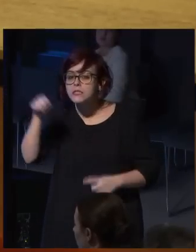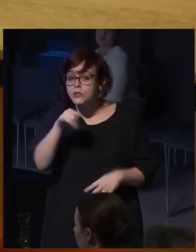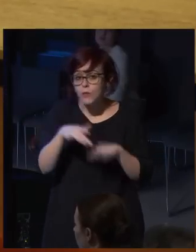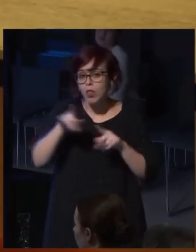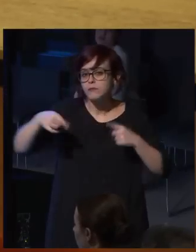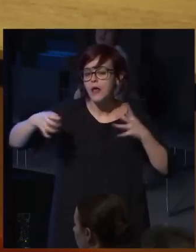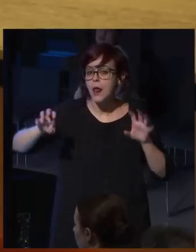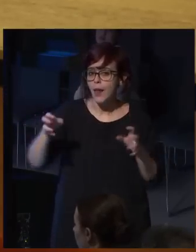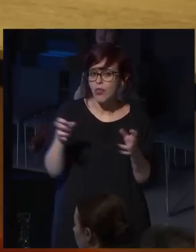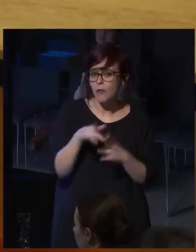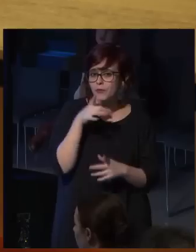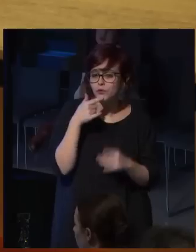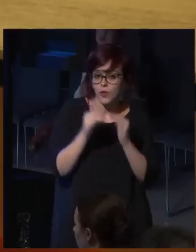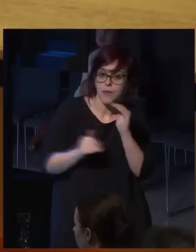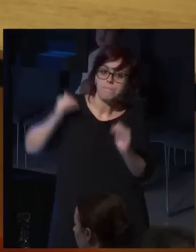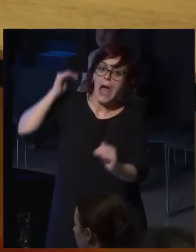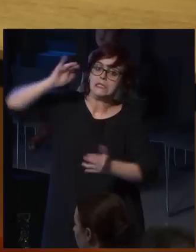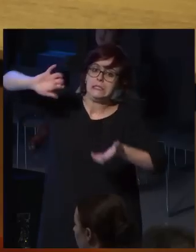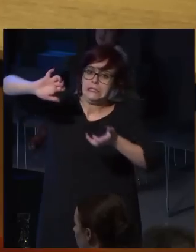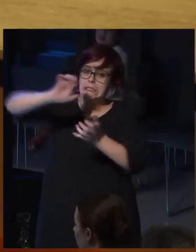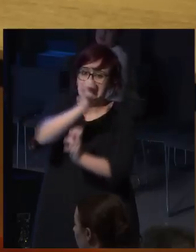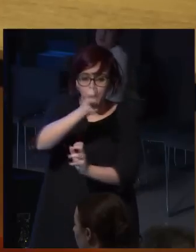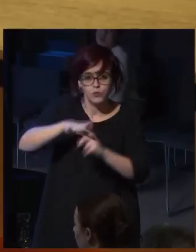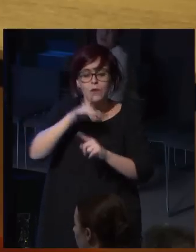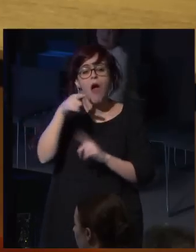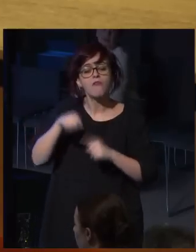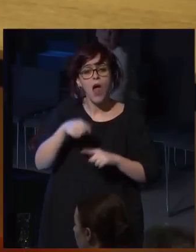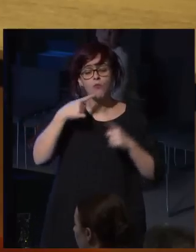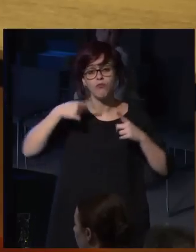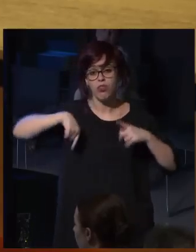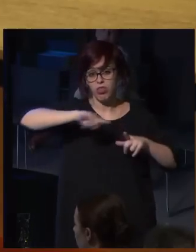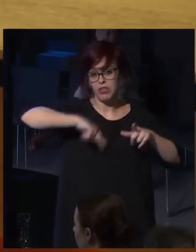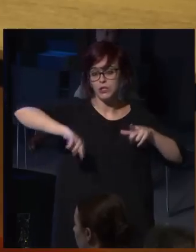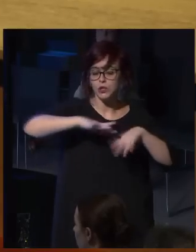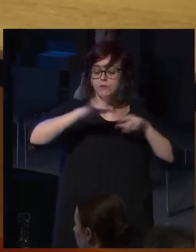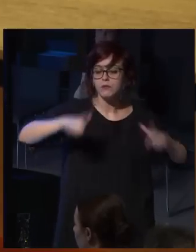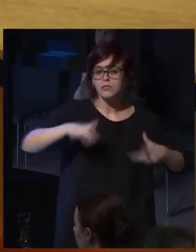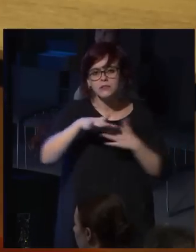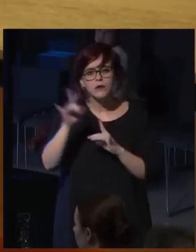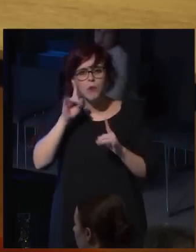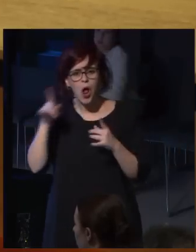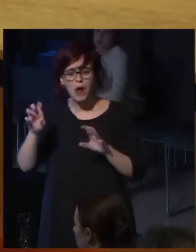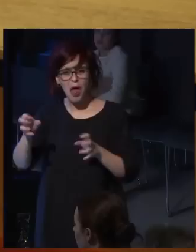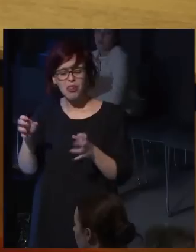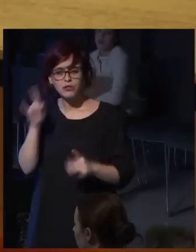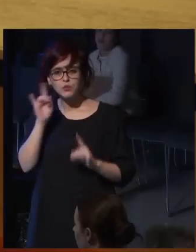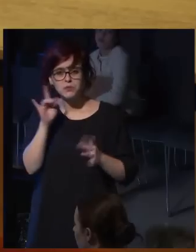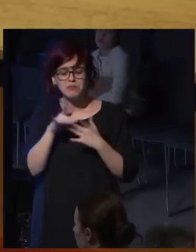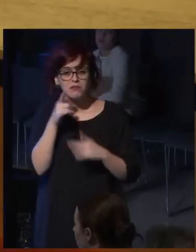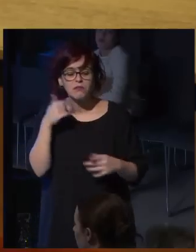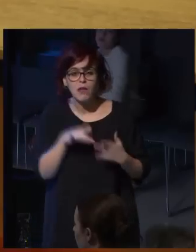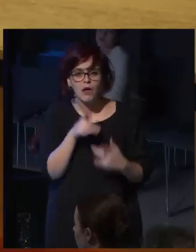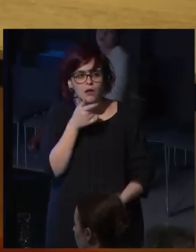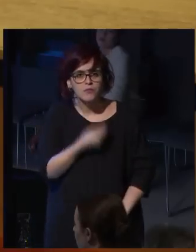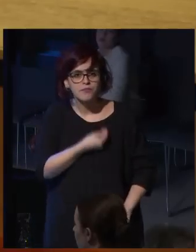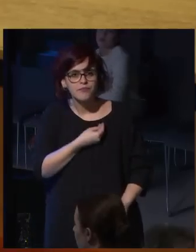luego en la radio te lo van a poner todavía más alto. No sé si alguna vez les ha pasado de hacer un disco, escucharlo por la radio, cuando se le pasa el subidón de escucharse